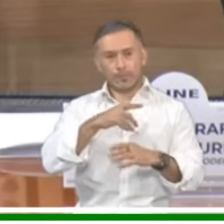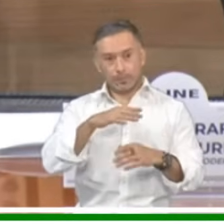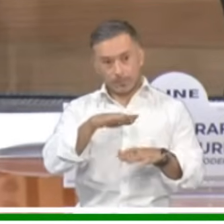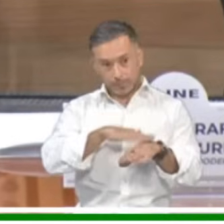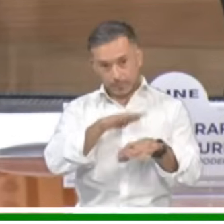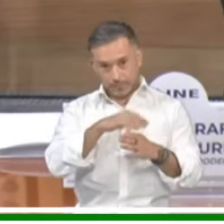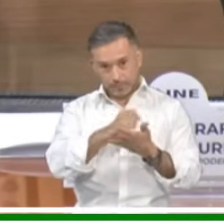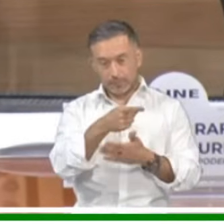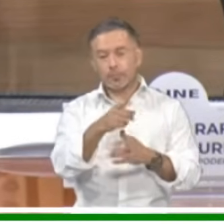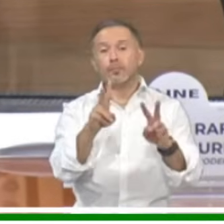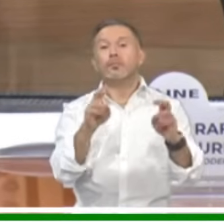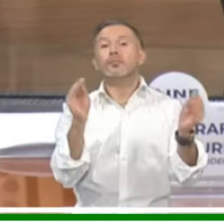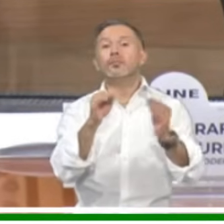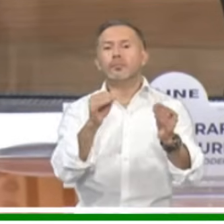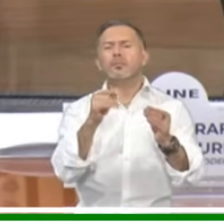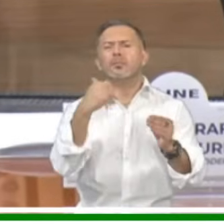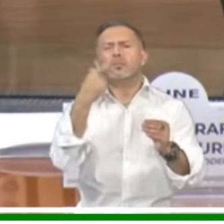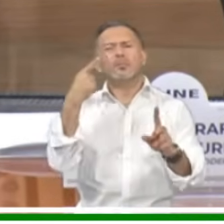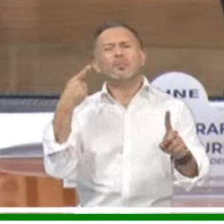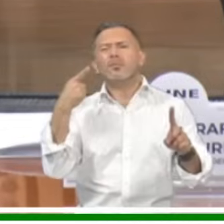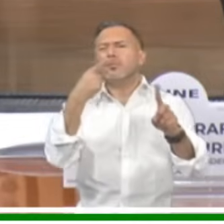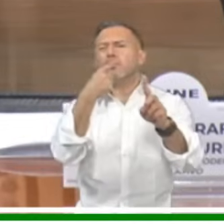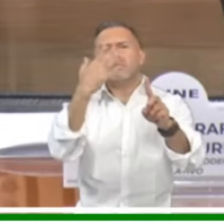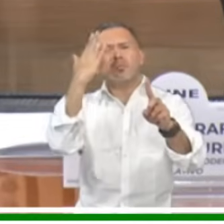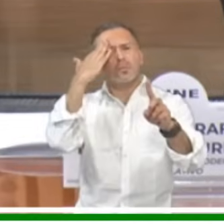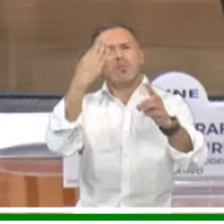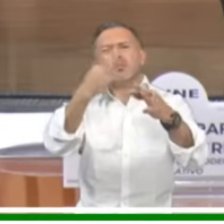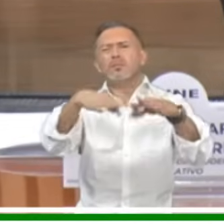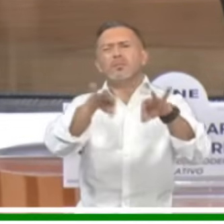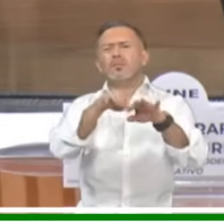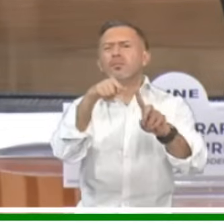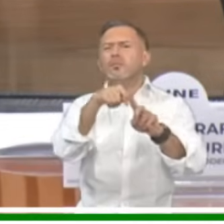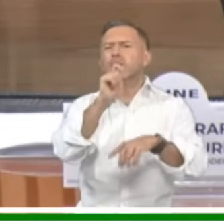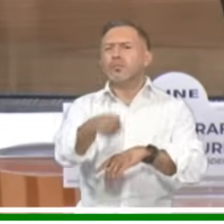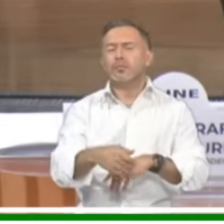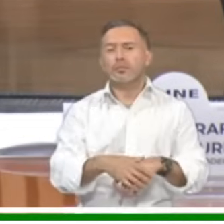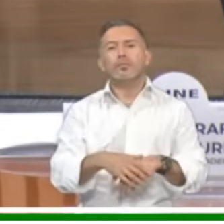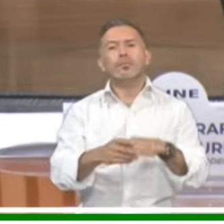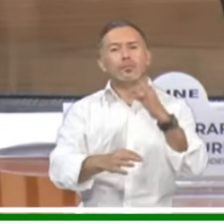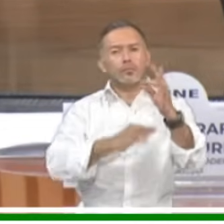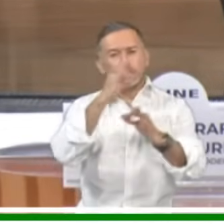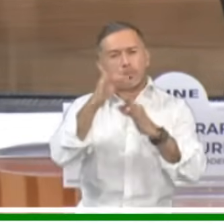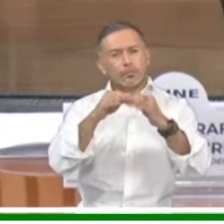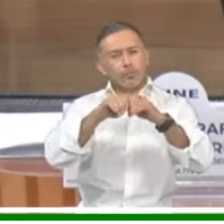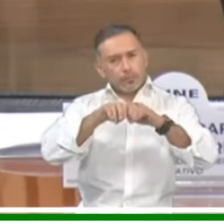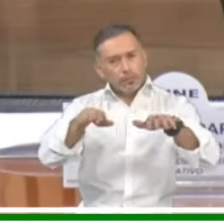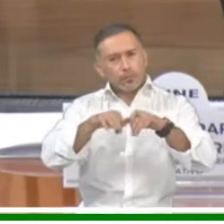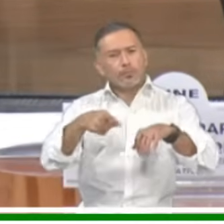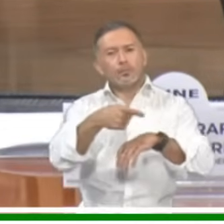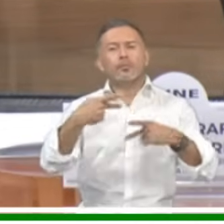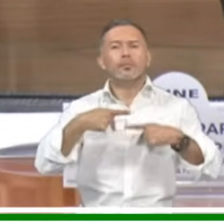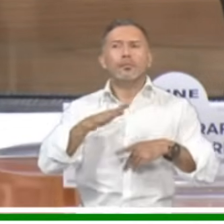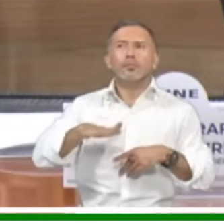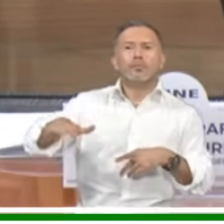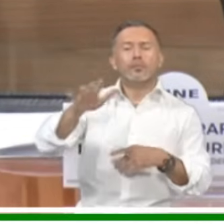estos debates cumplan con su objetivo principal, que es el de informar y promover la participación de la